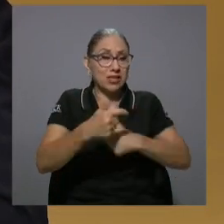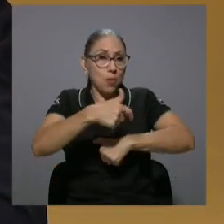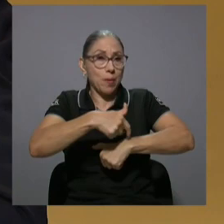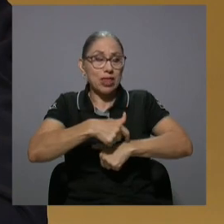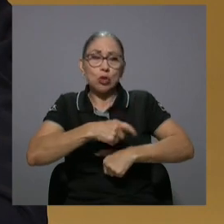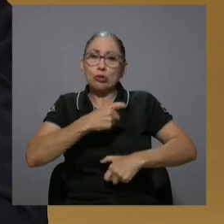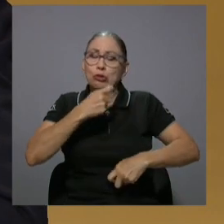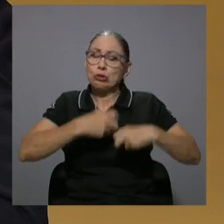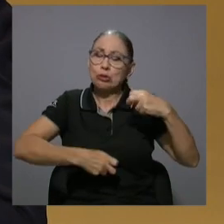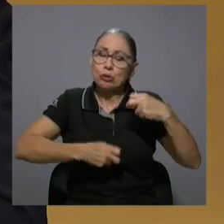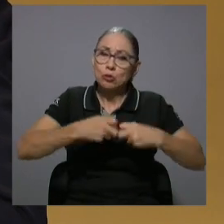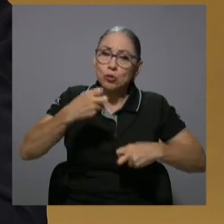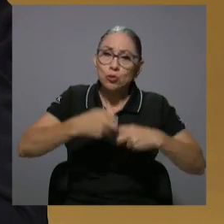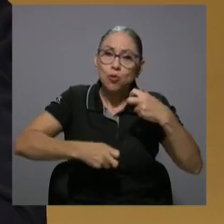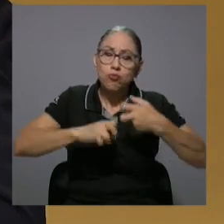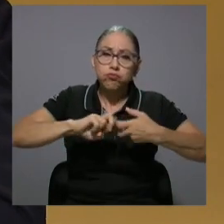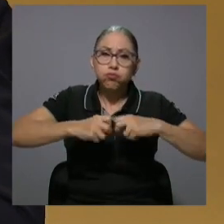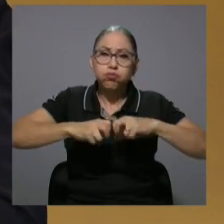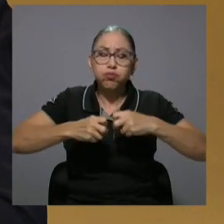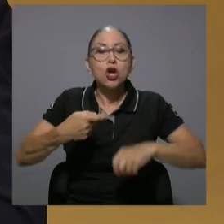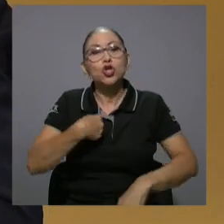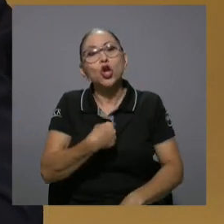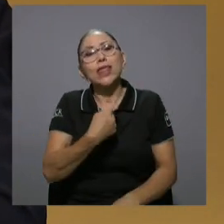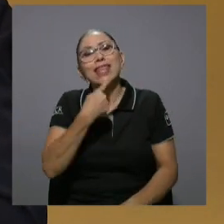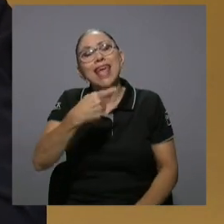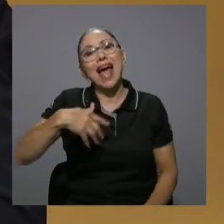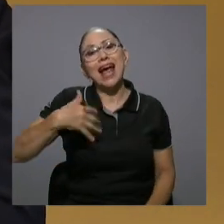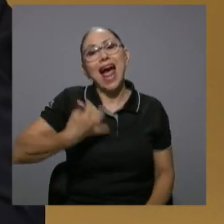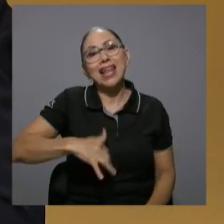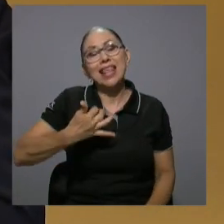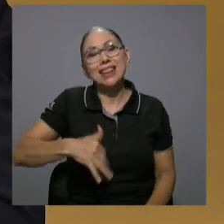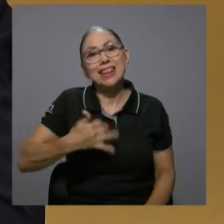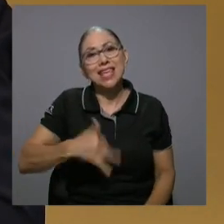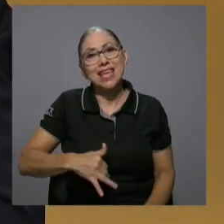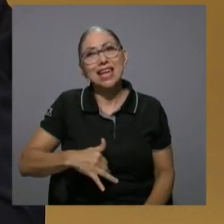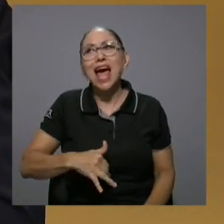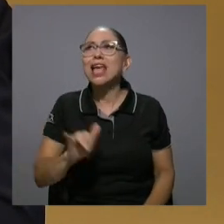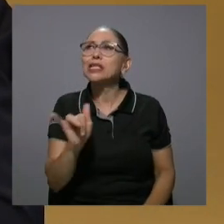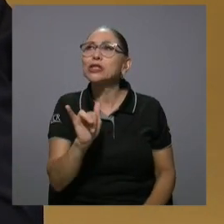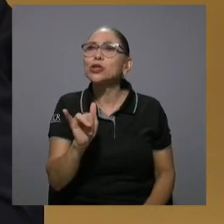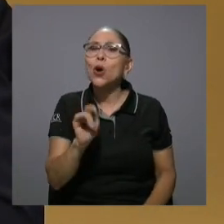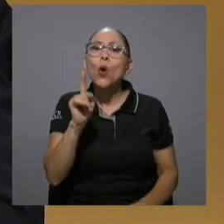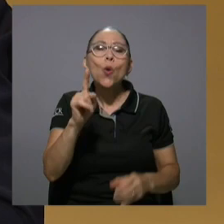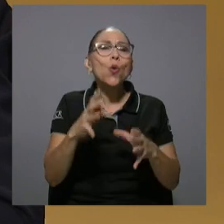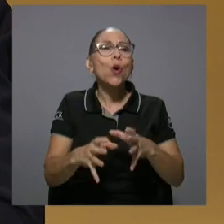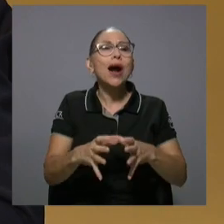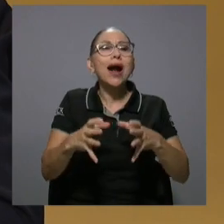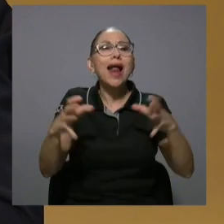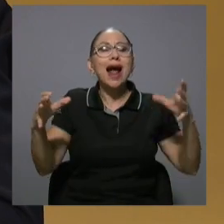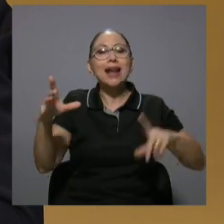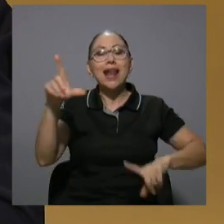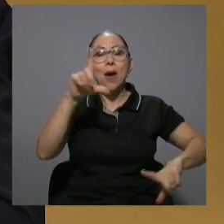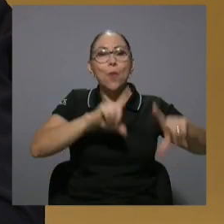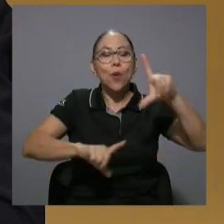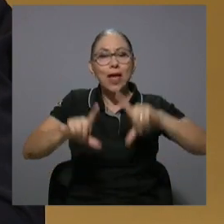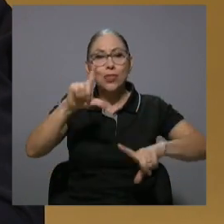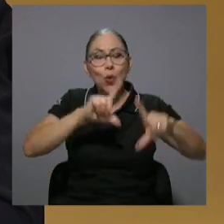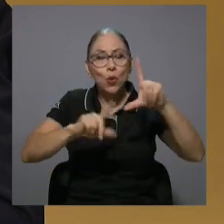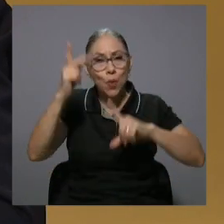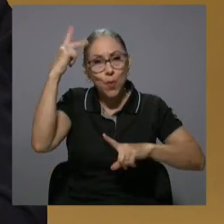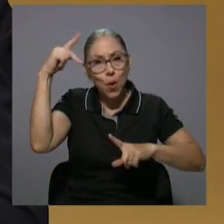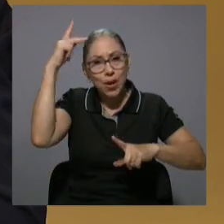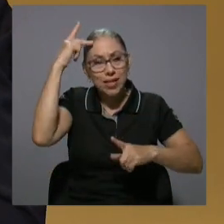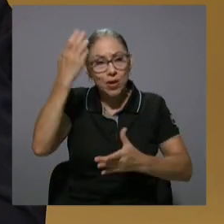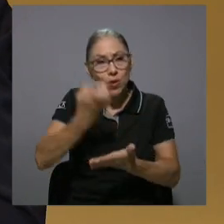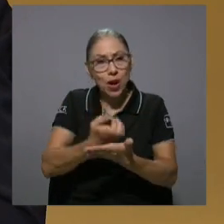muy grande. Entonces yo diría que Argentina es un gran laboratorio en este momento político y